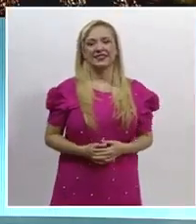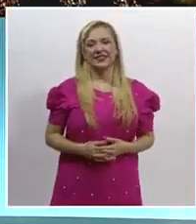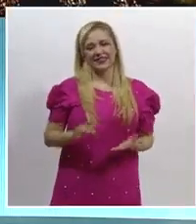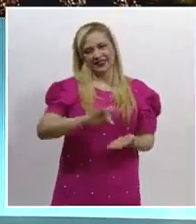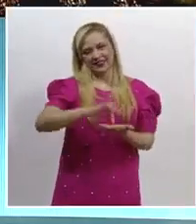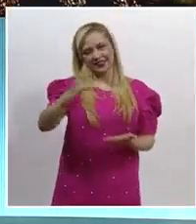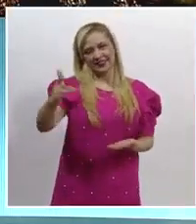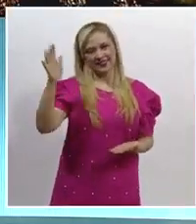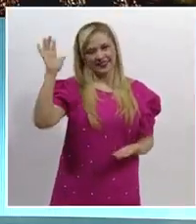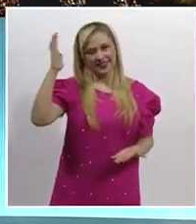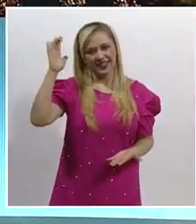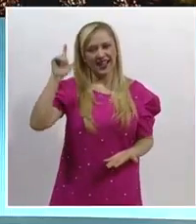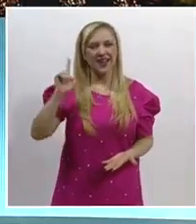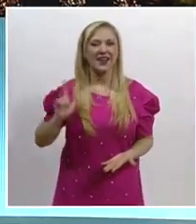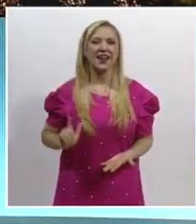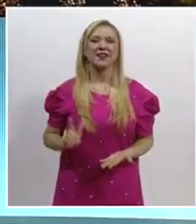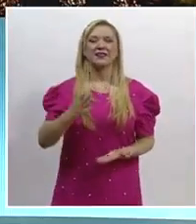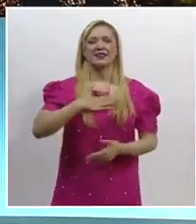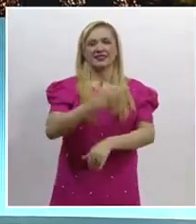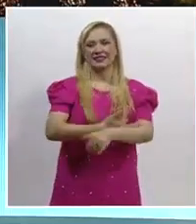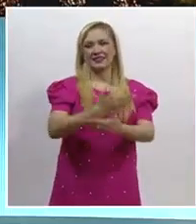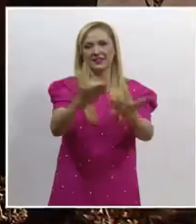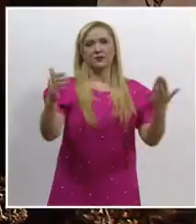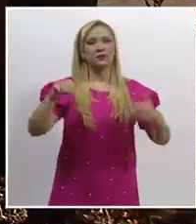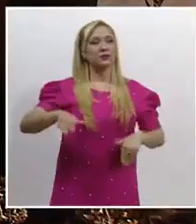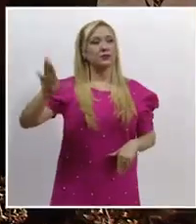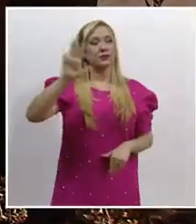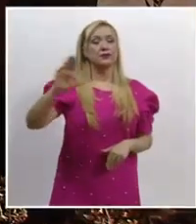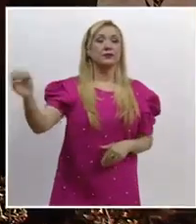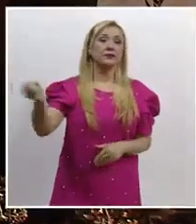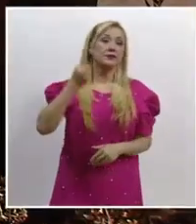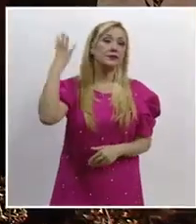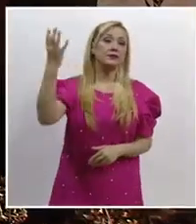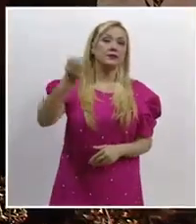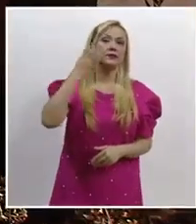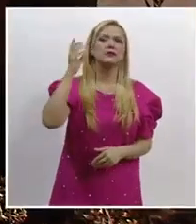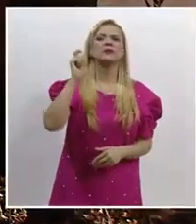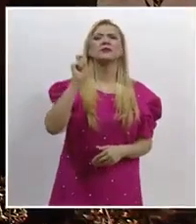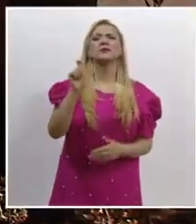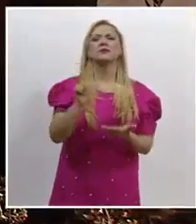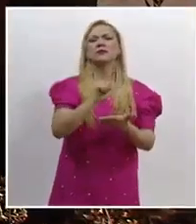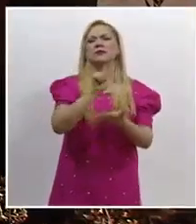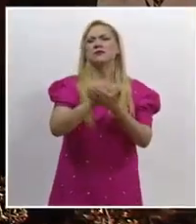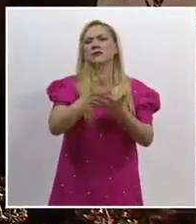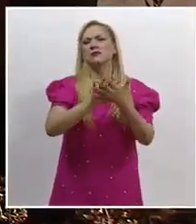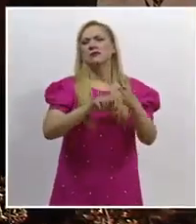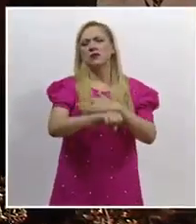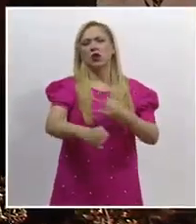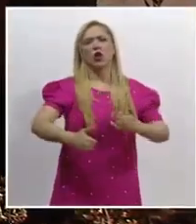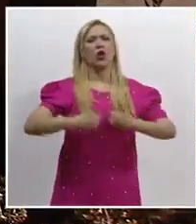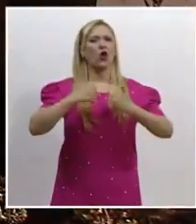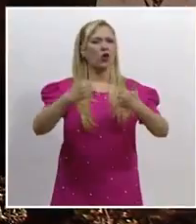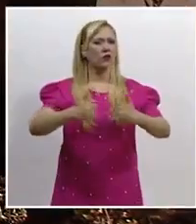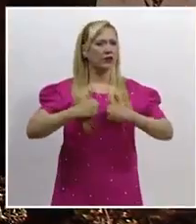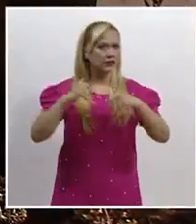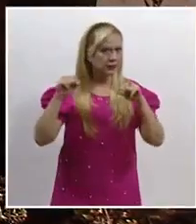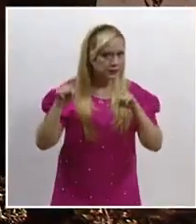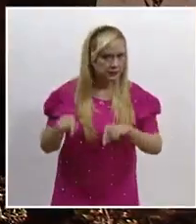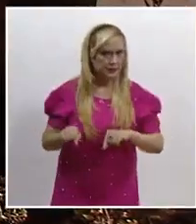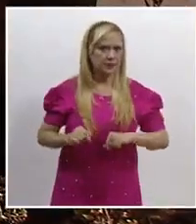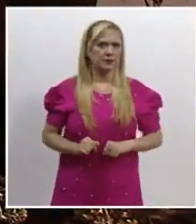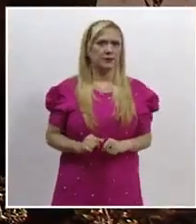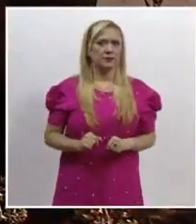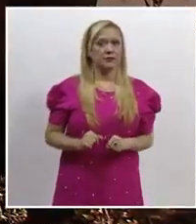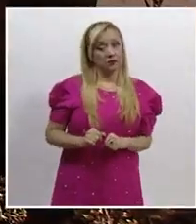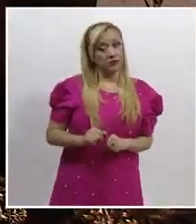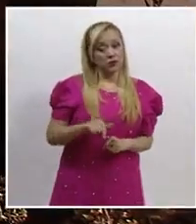Gracias, Laura. Muy buenas tardes. Este miércoles se lleva a cabo la conferencia sobre justicia penal para adolescentes en el Consejo